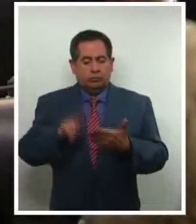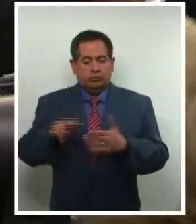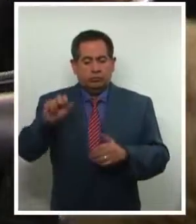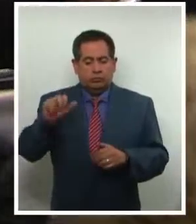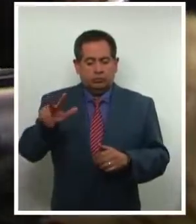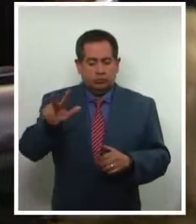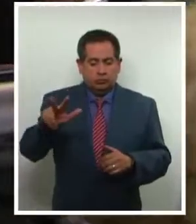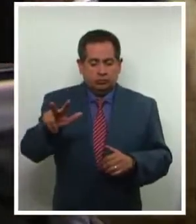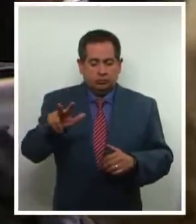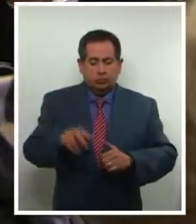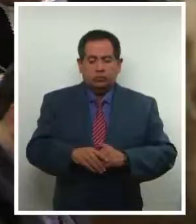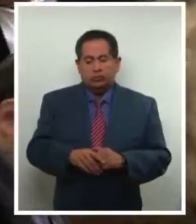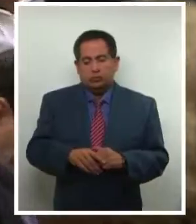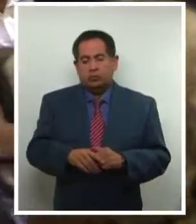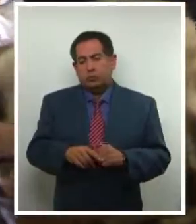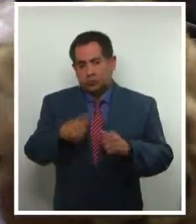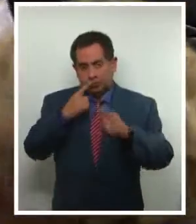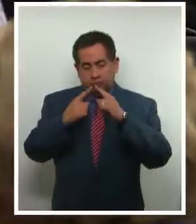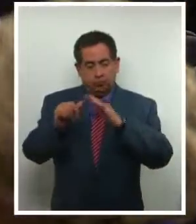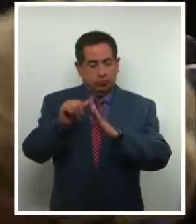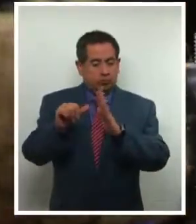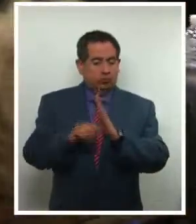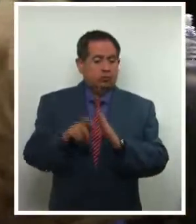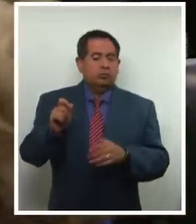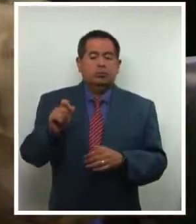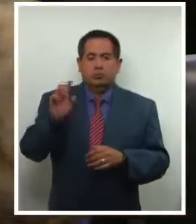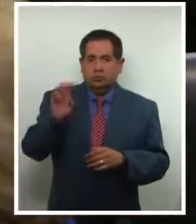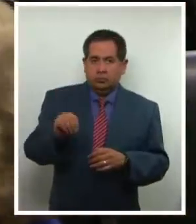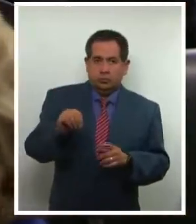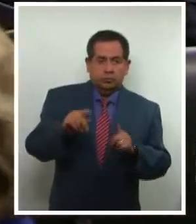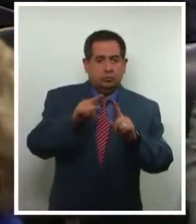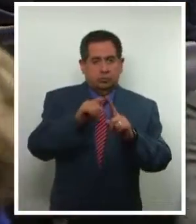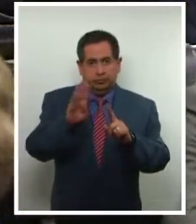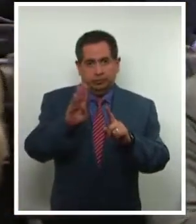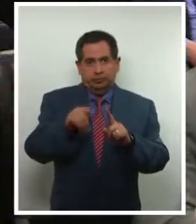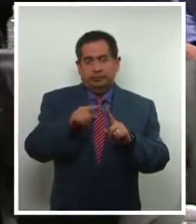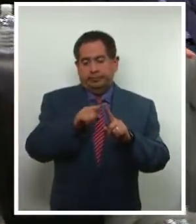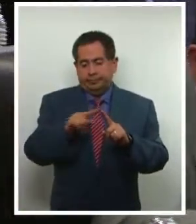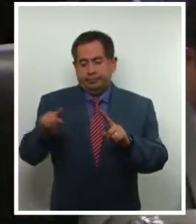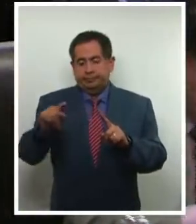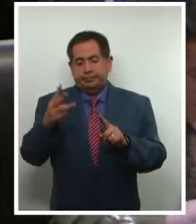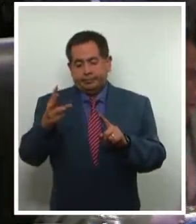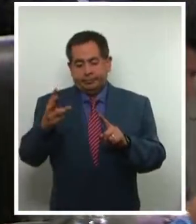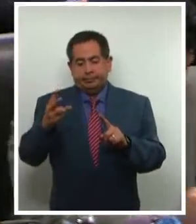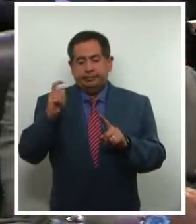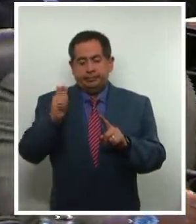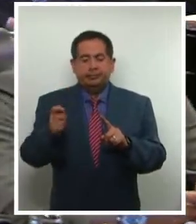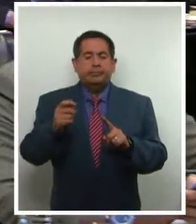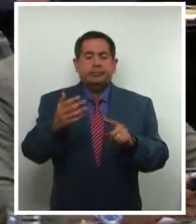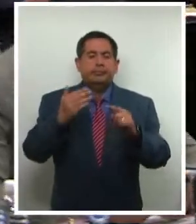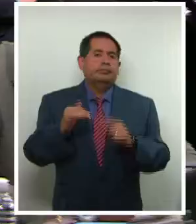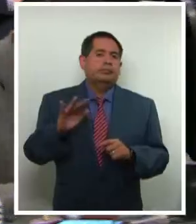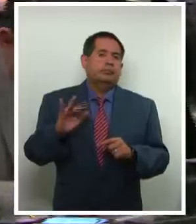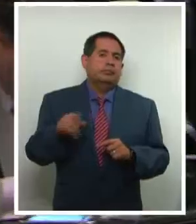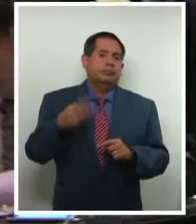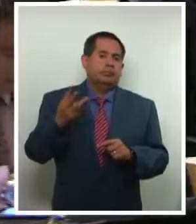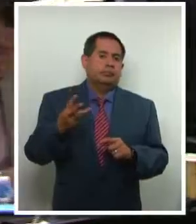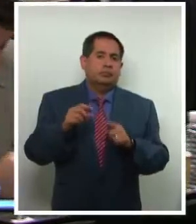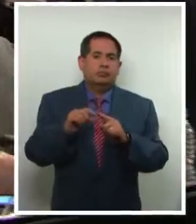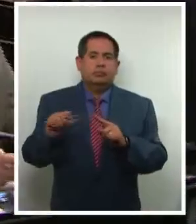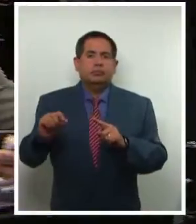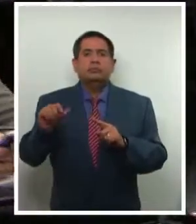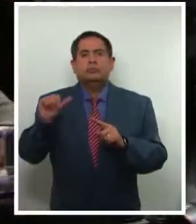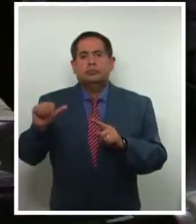2017-2018. Lo dispuesto en los artículos 29, apartado B, párrafo 3 y 53, apartado